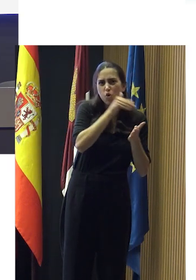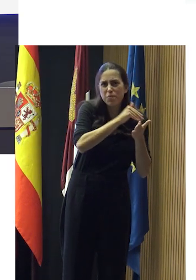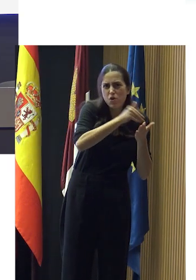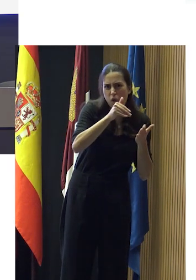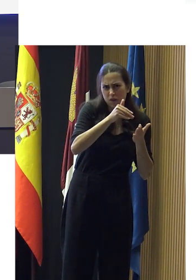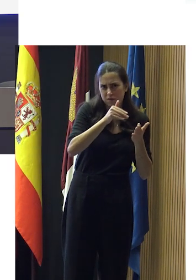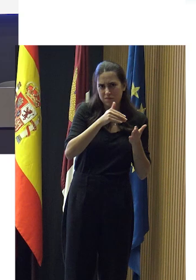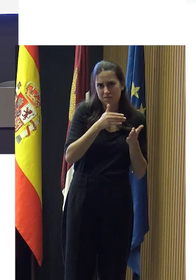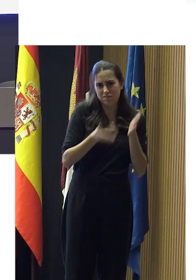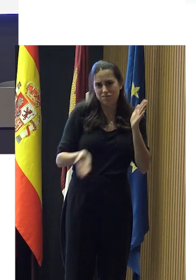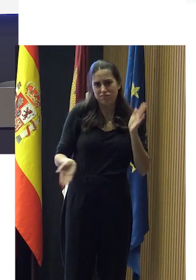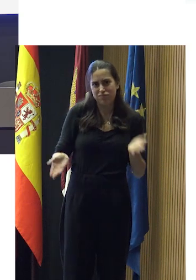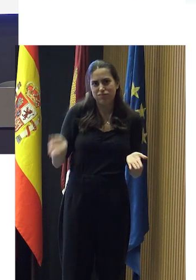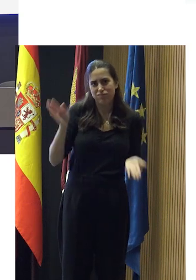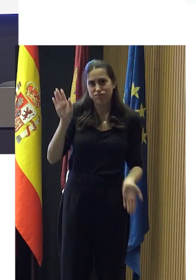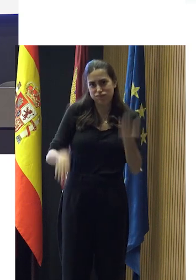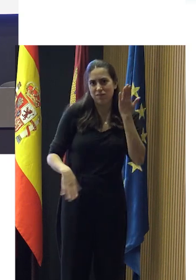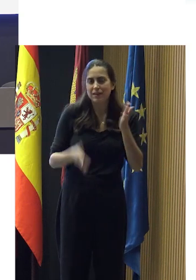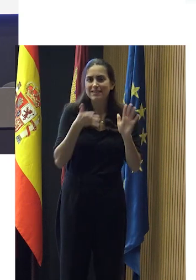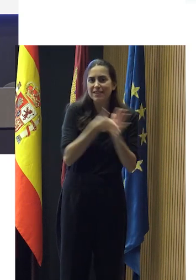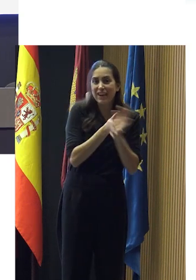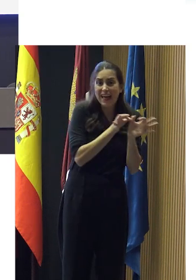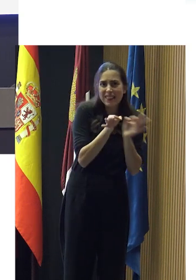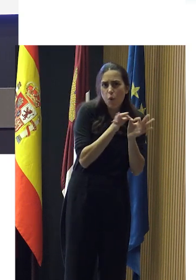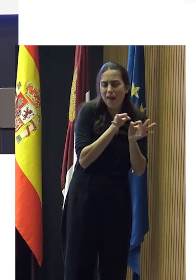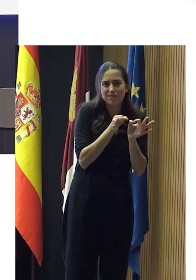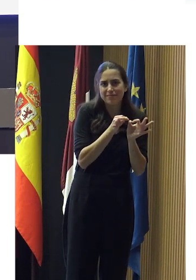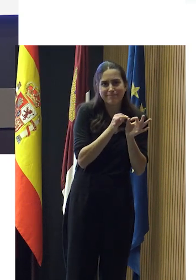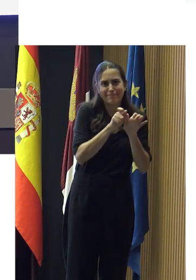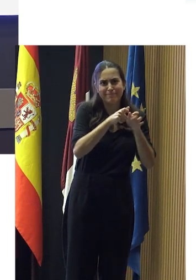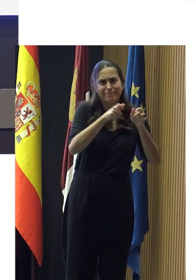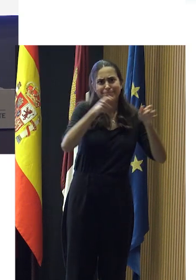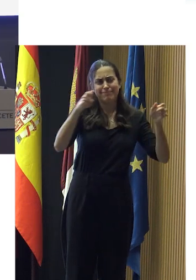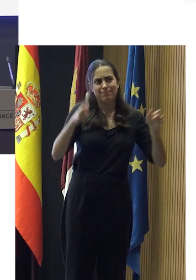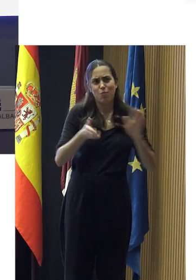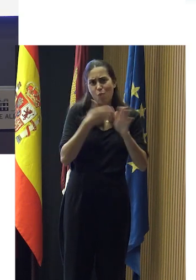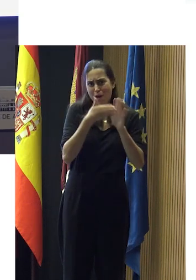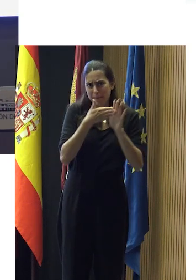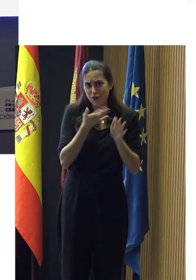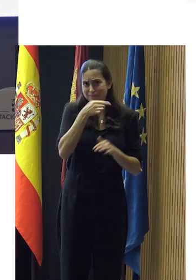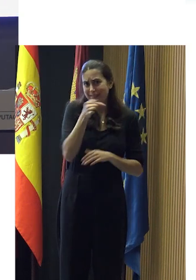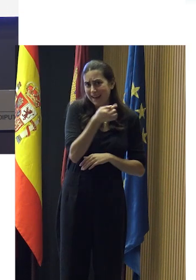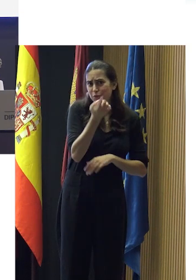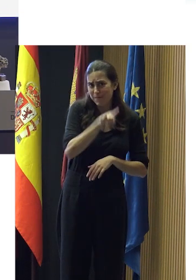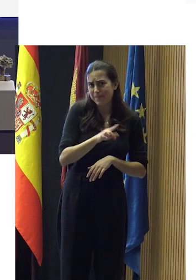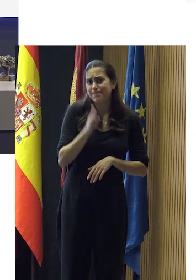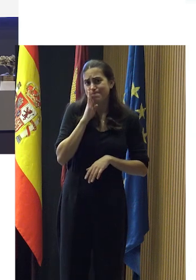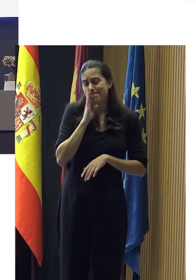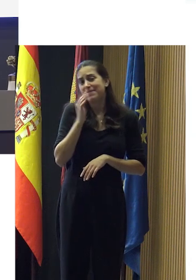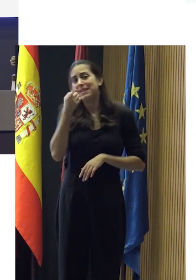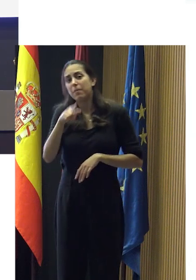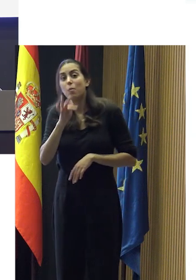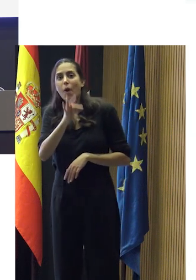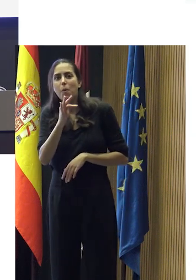su superficie. Este factor lo que va a hacer es que la célula se divida muy, muy rápido. Eso también es malo, como he dicho, pero también es